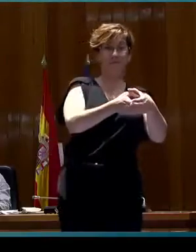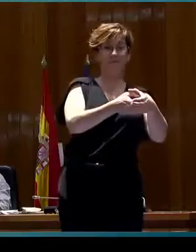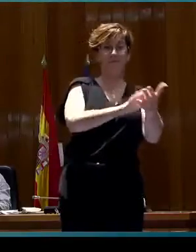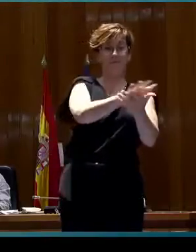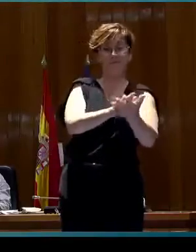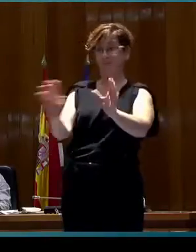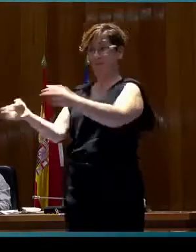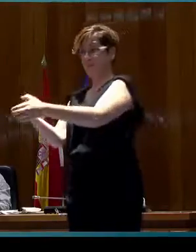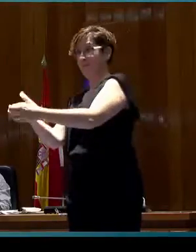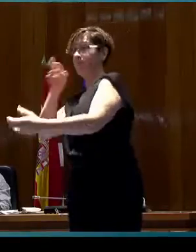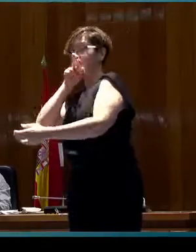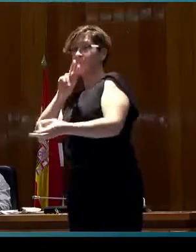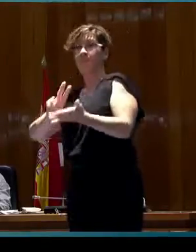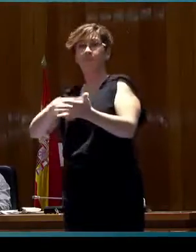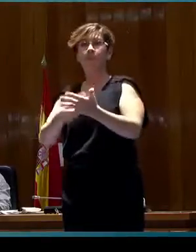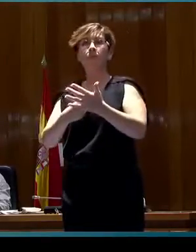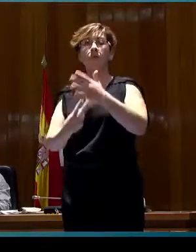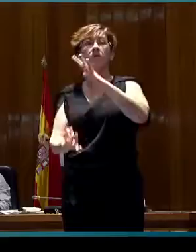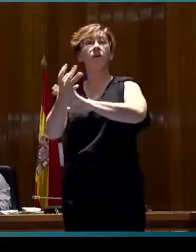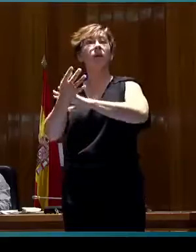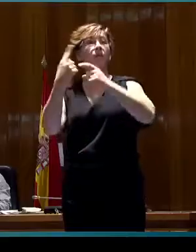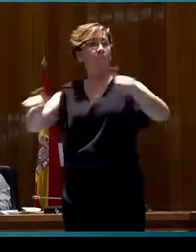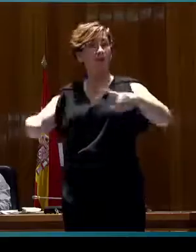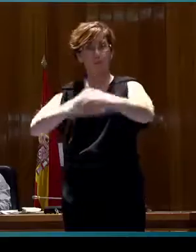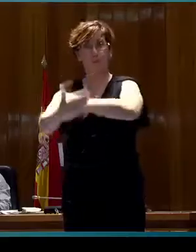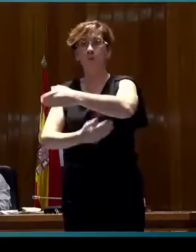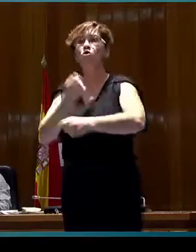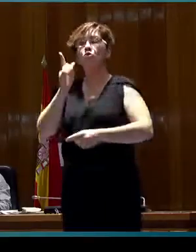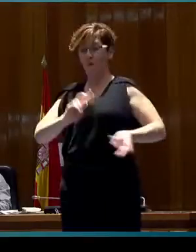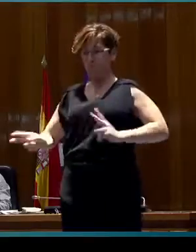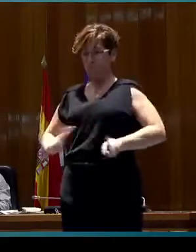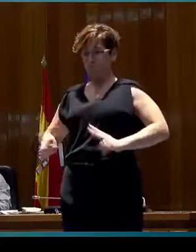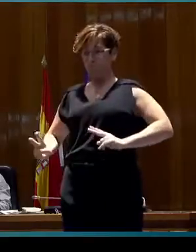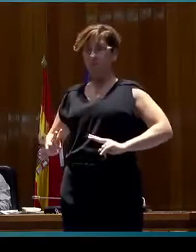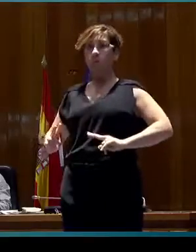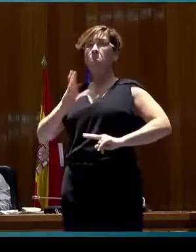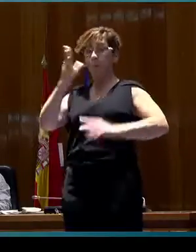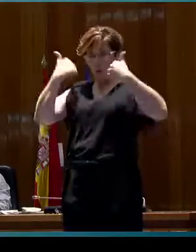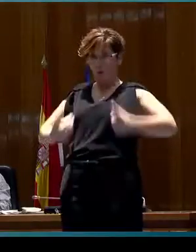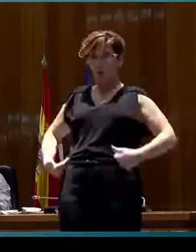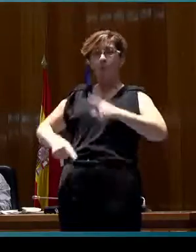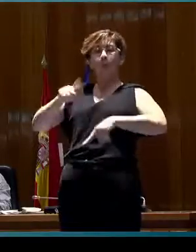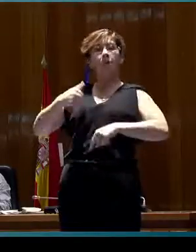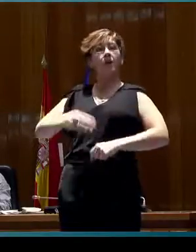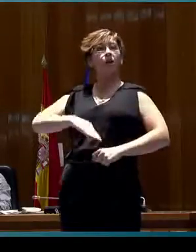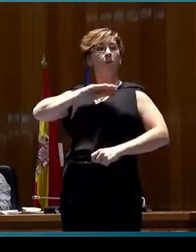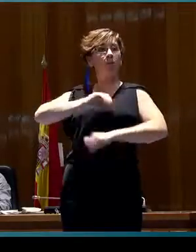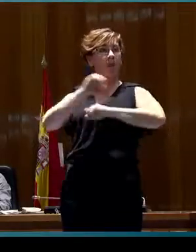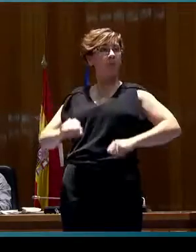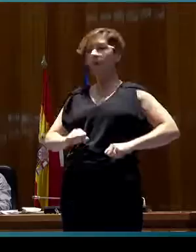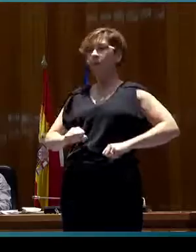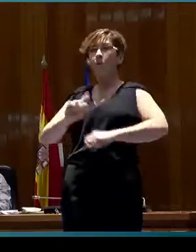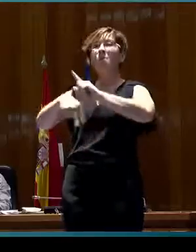de la interpretación, no es tampoco, desde el punto de vista en el intérprete propiamente dicho, sino en las características de la